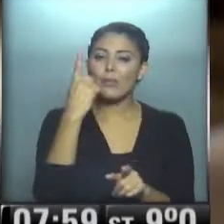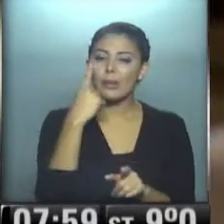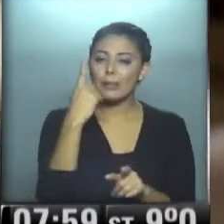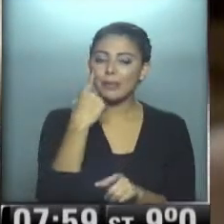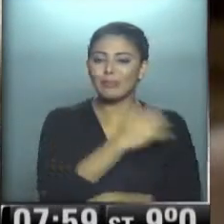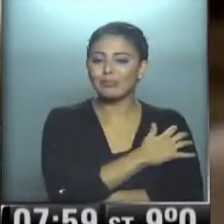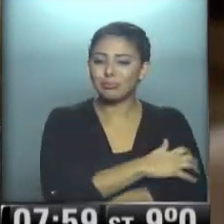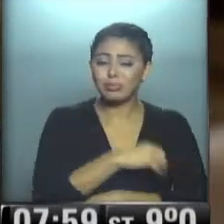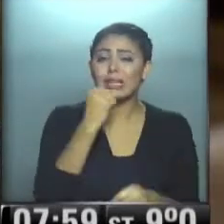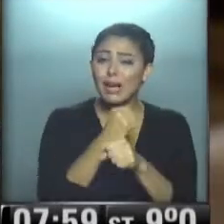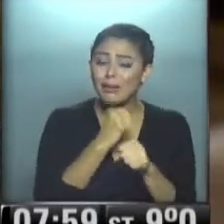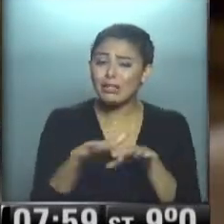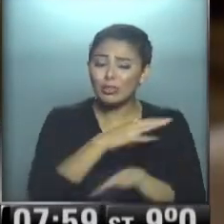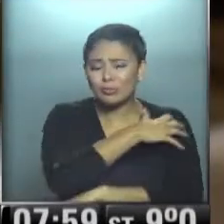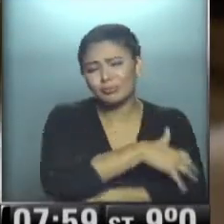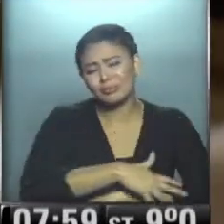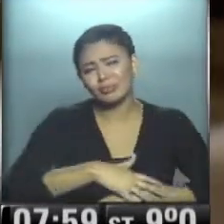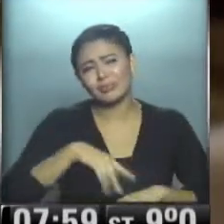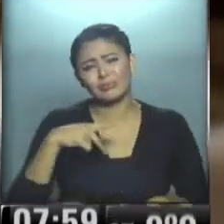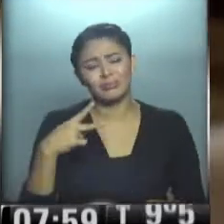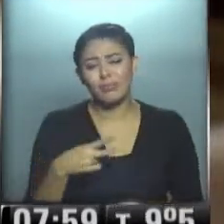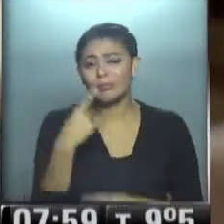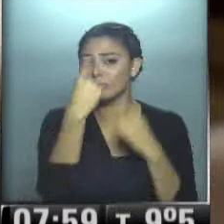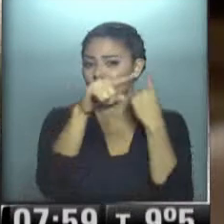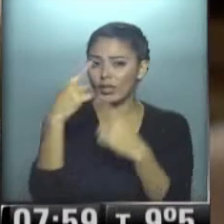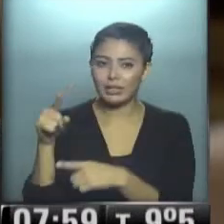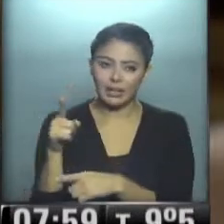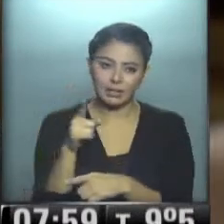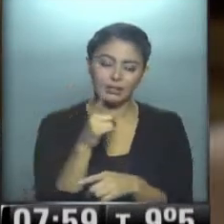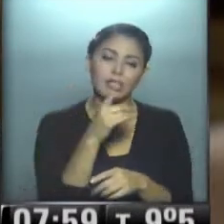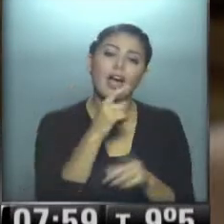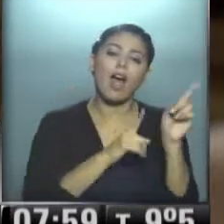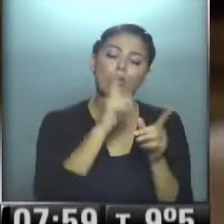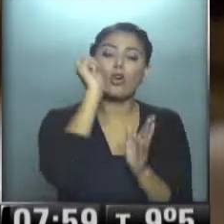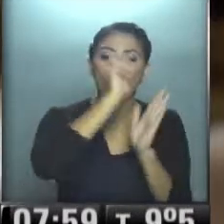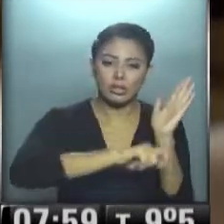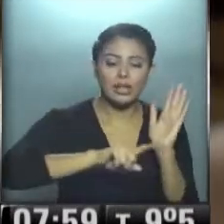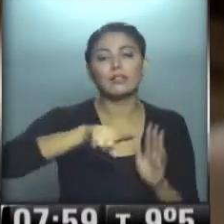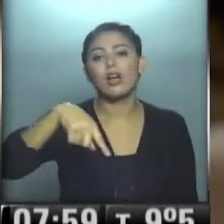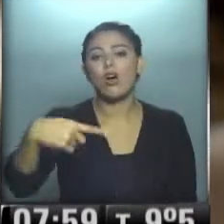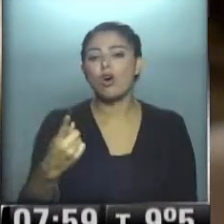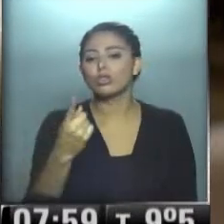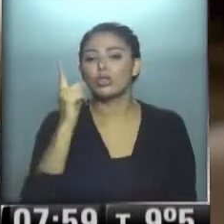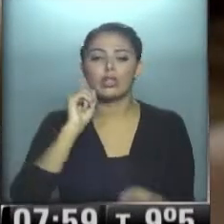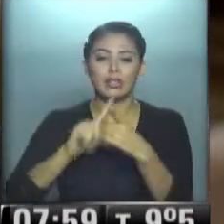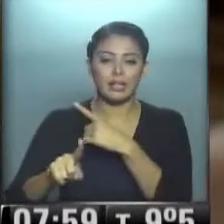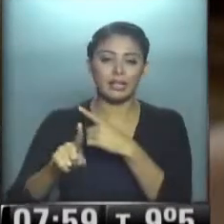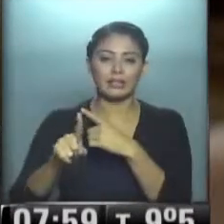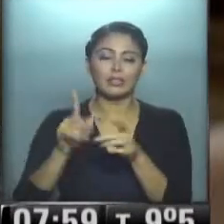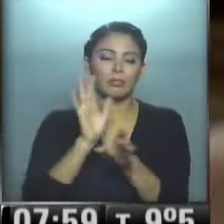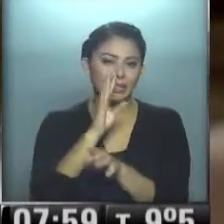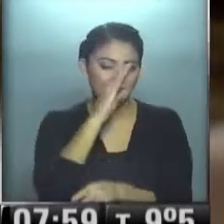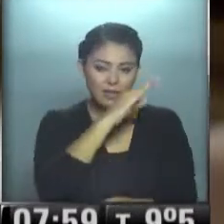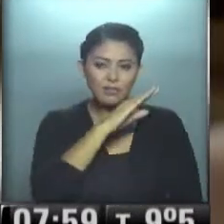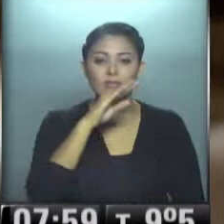precariedad trabajan en la precariedad de distintos tipos algunos contratados otros directamente clandestinos